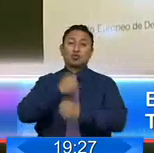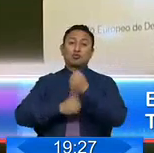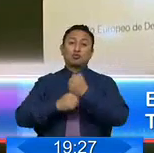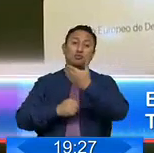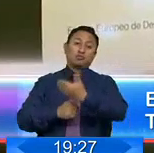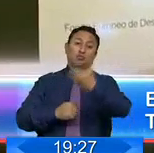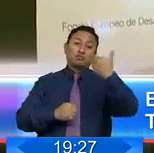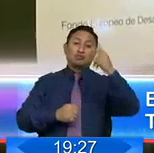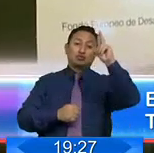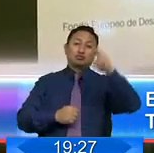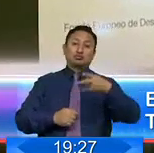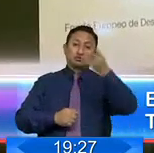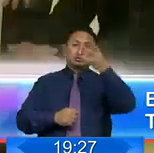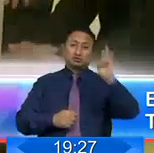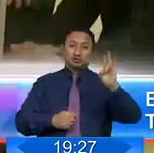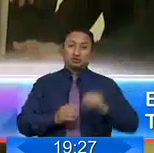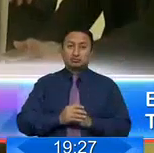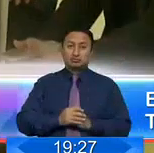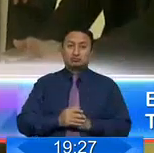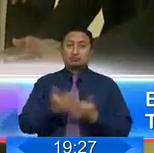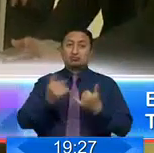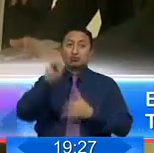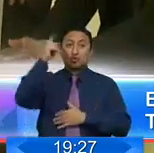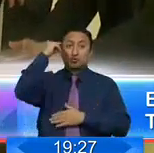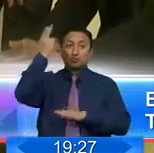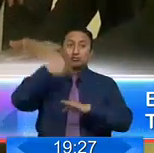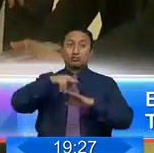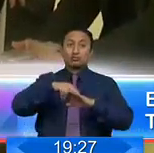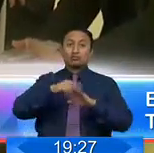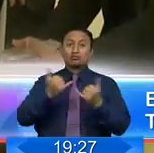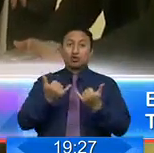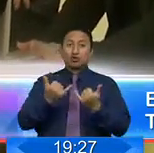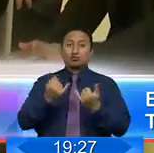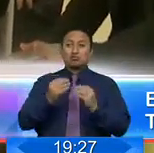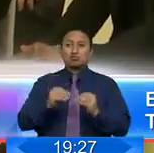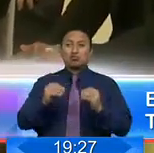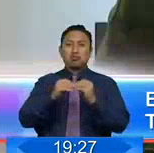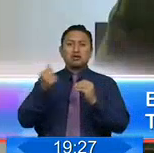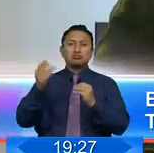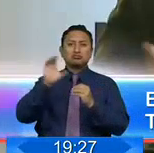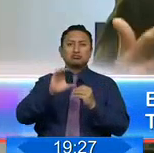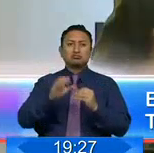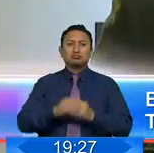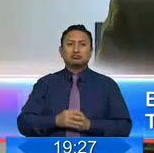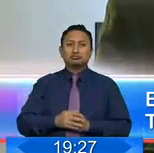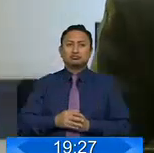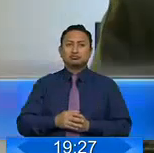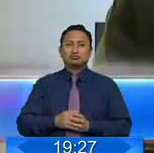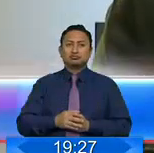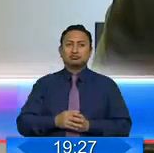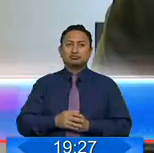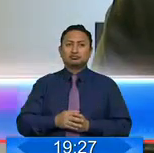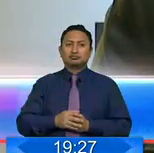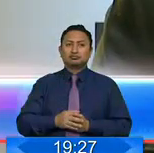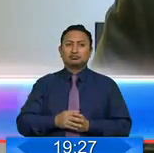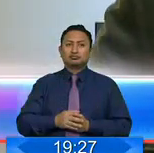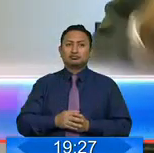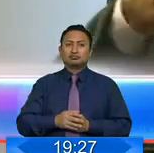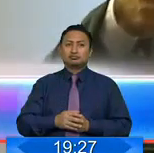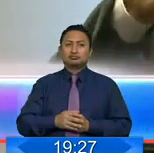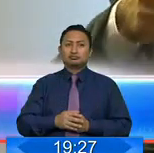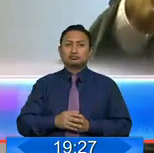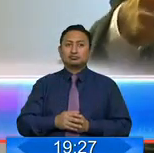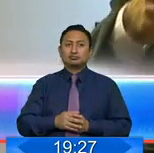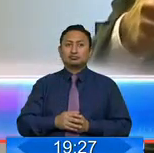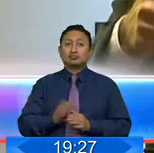los ejes por los que se encamina el gobierno nacional para atraer más inversiones. ¿Cómo podemos brindar más competitividad? Con acceso